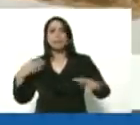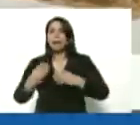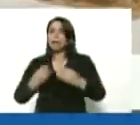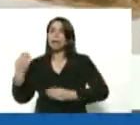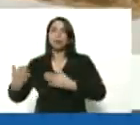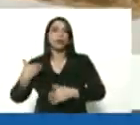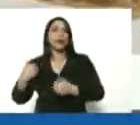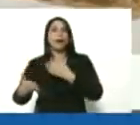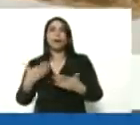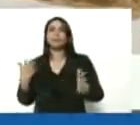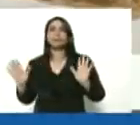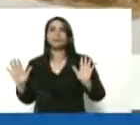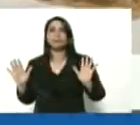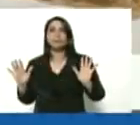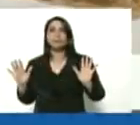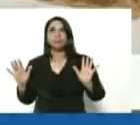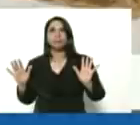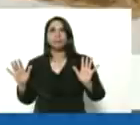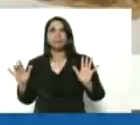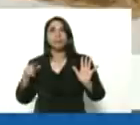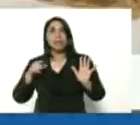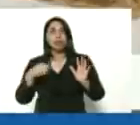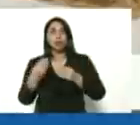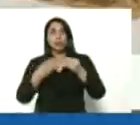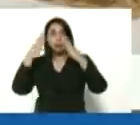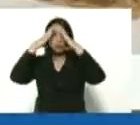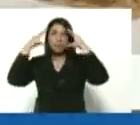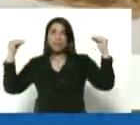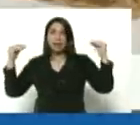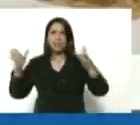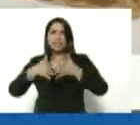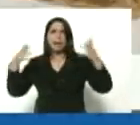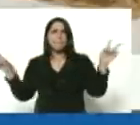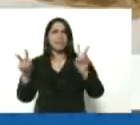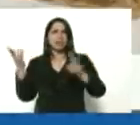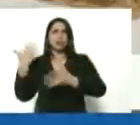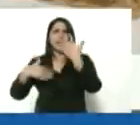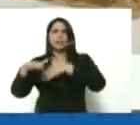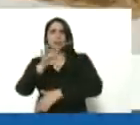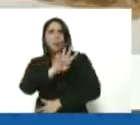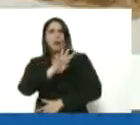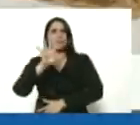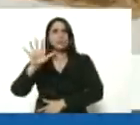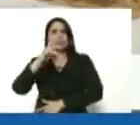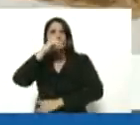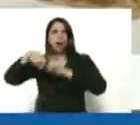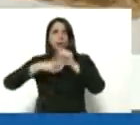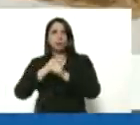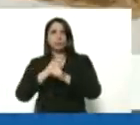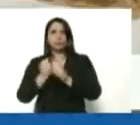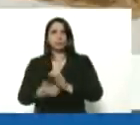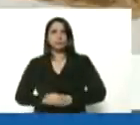hagan. Es lo que llevó al Vietnam a la gran victoria de hace 45 años.